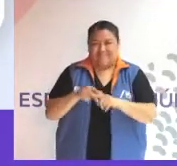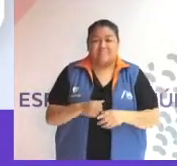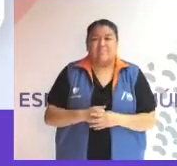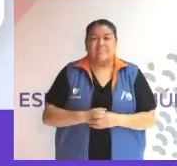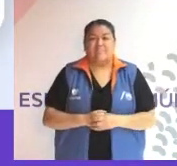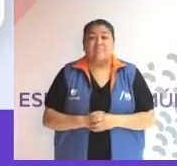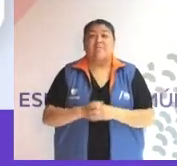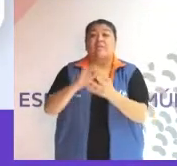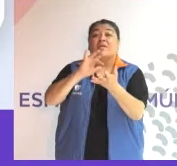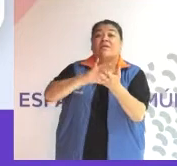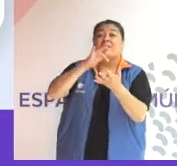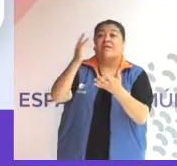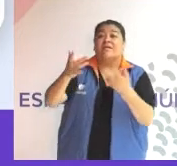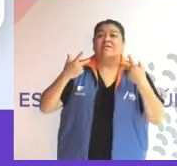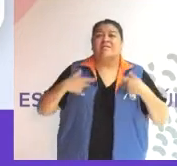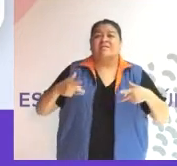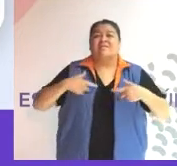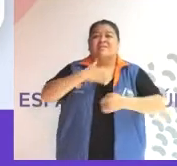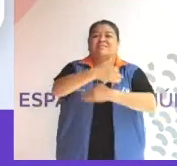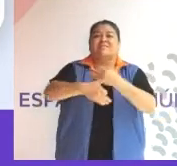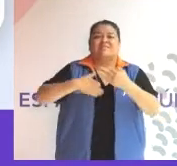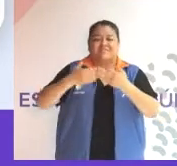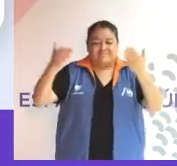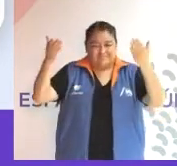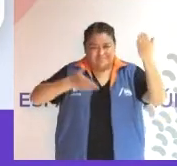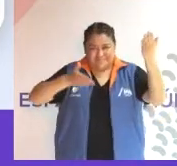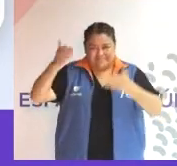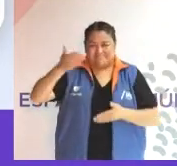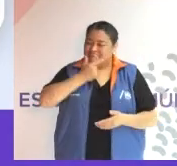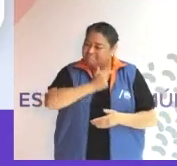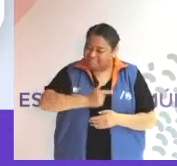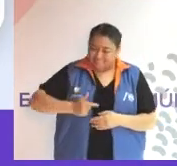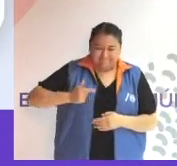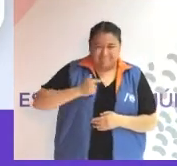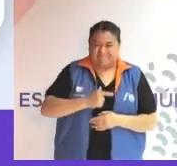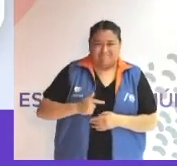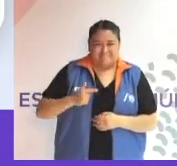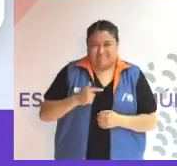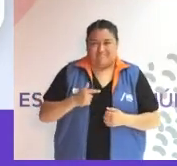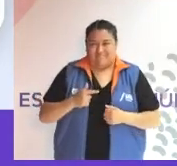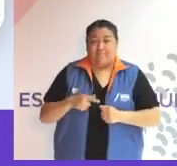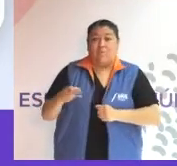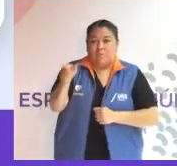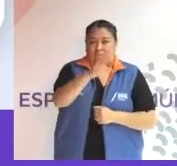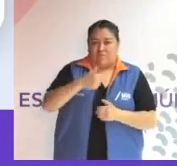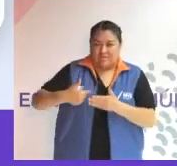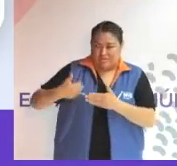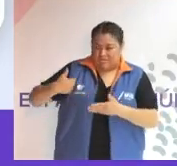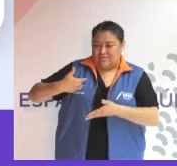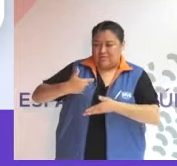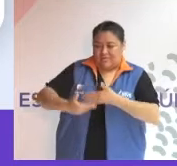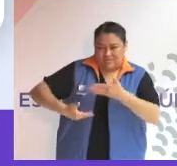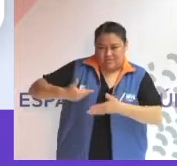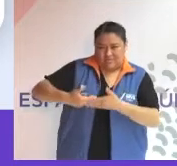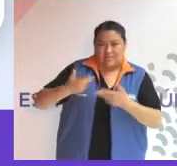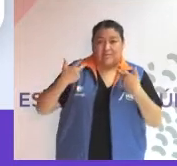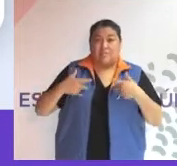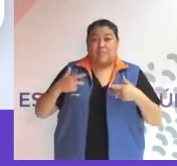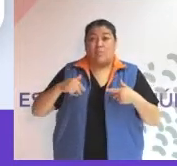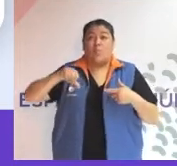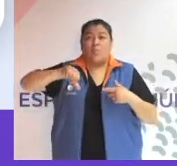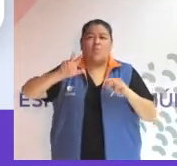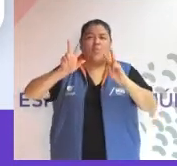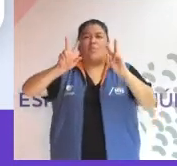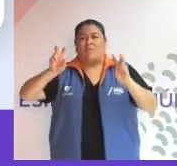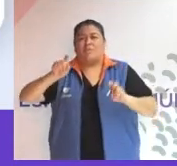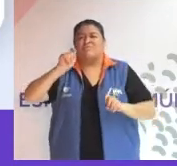Muchísimas gracias y bienvenidos todas y todos. Como ya nos presentaron, nuestro panel de hoy